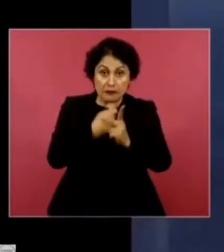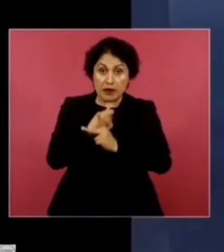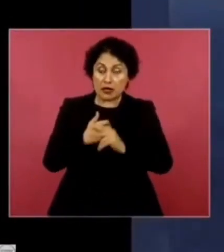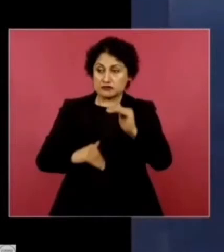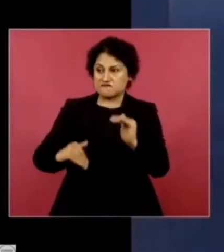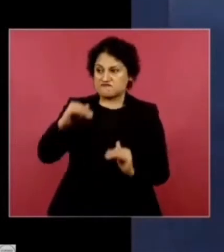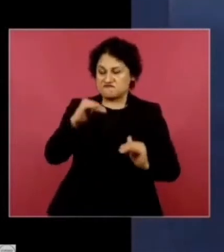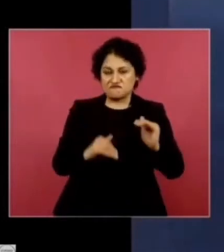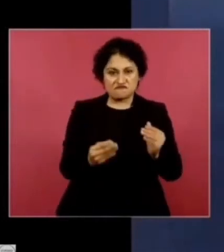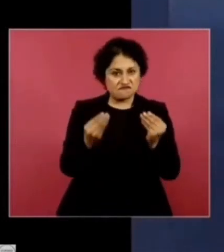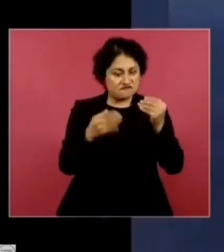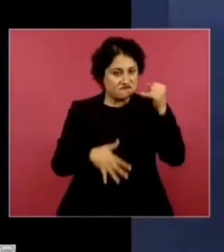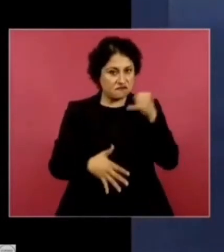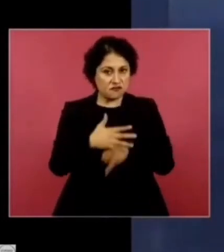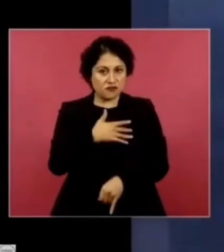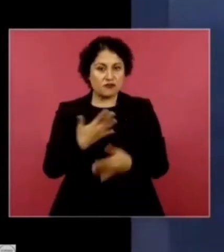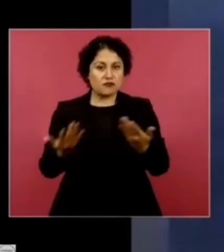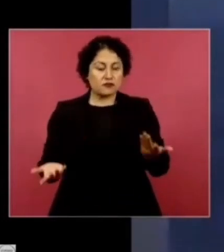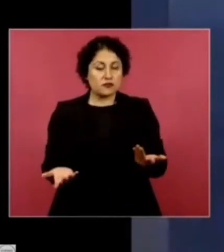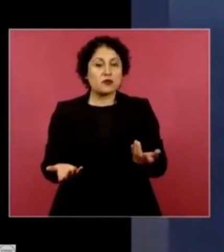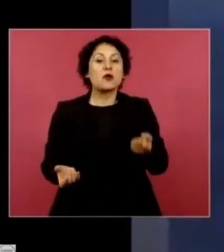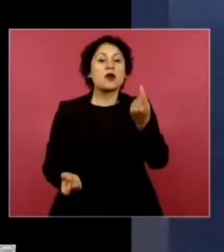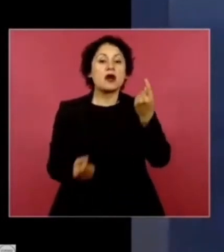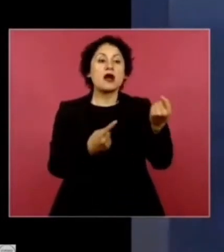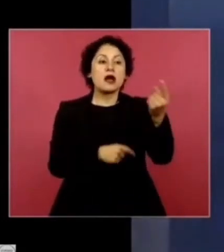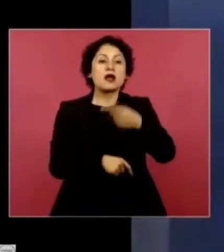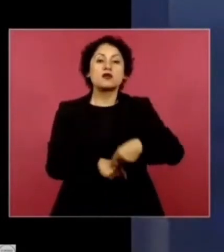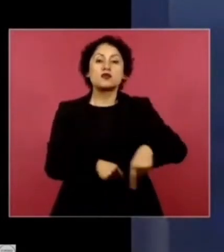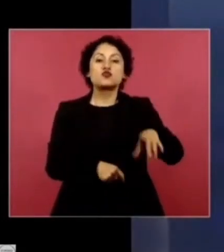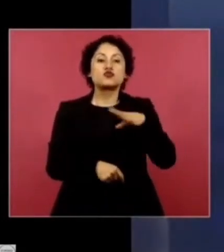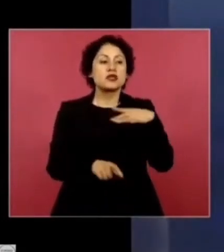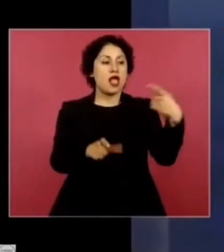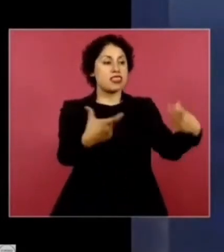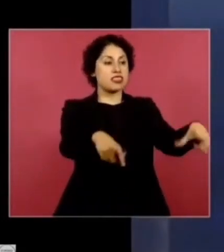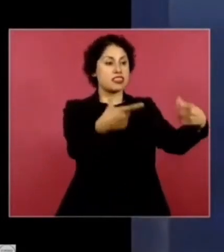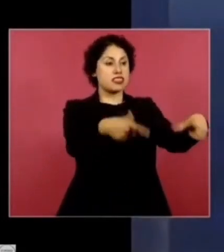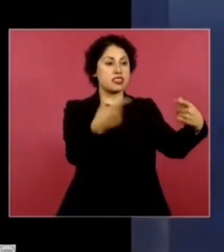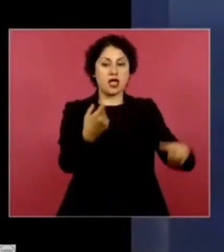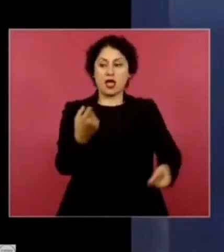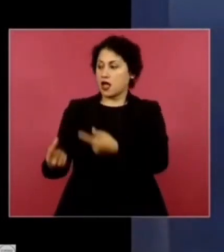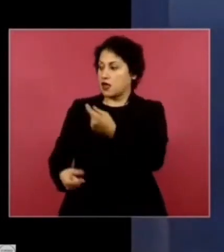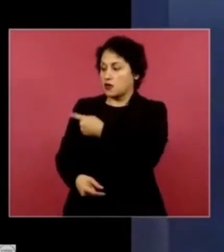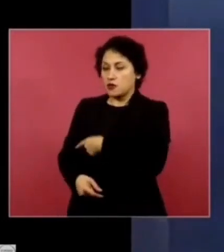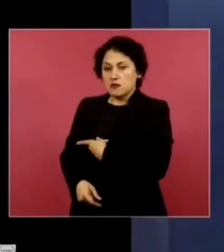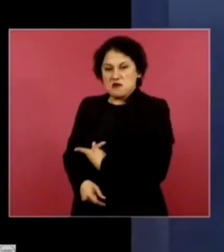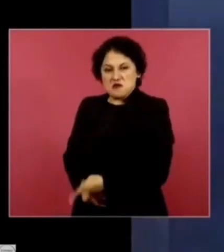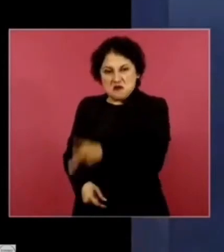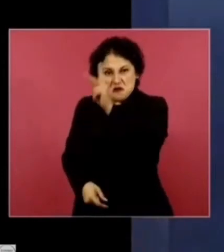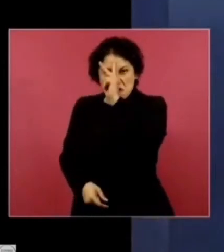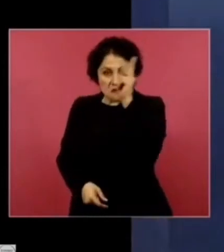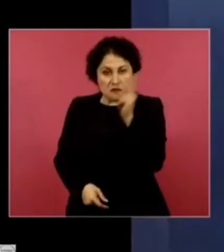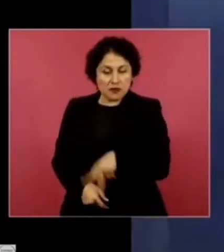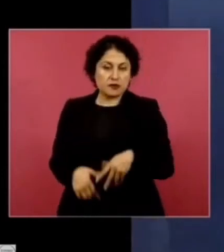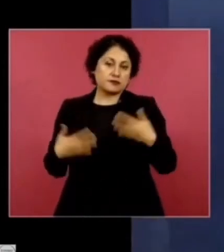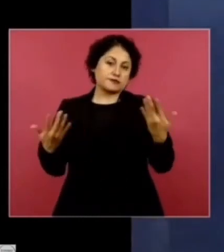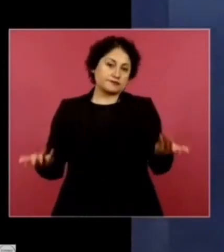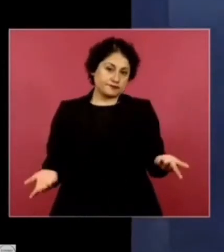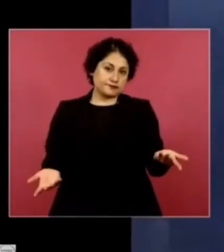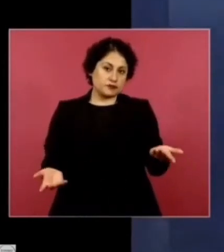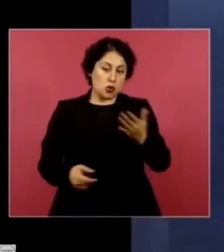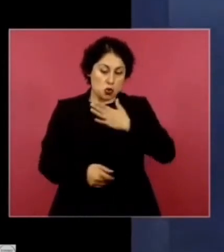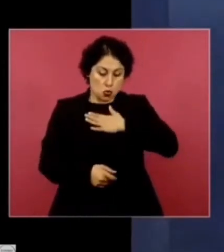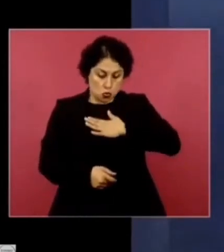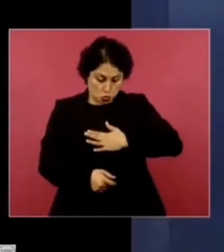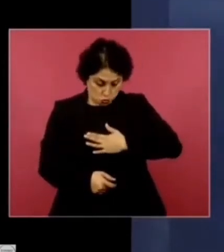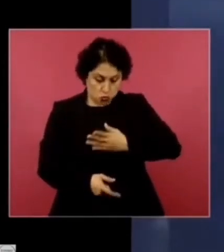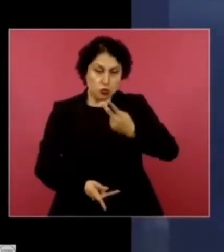sea, unos cuantos lo tienen todo y la mayoría carece ¿de hasta lo acuerdo? más indispensable. Entonces, la paz es producto de la justicia,